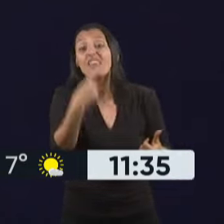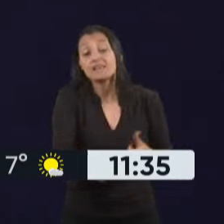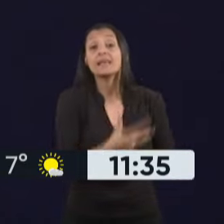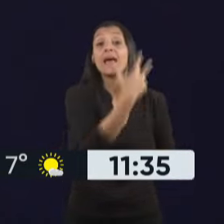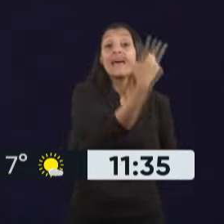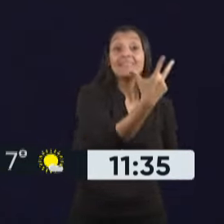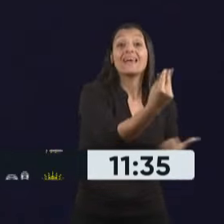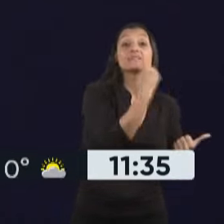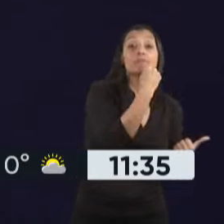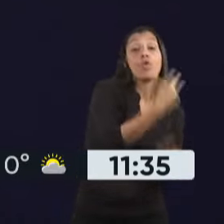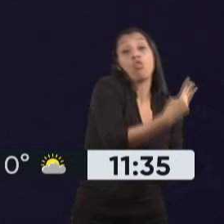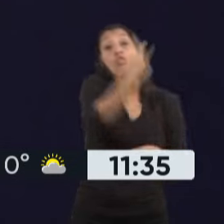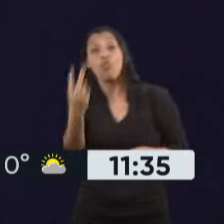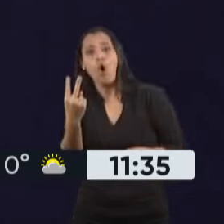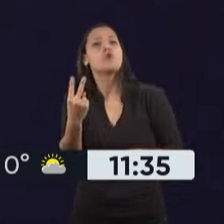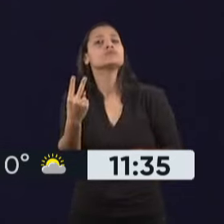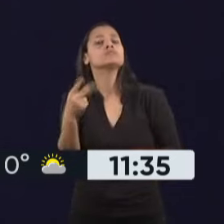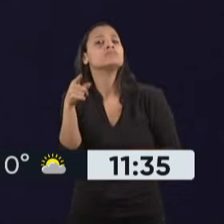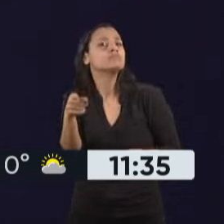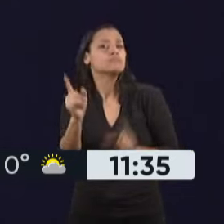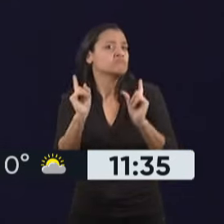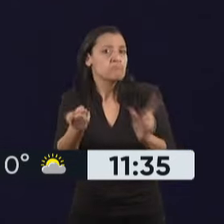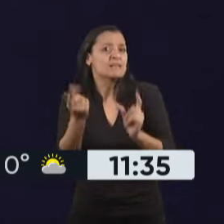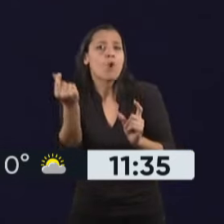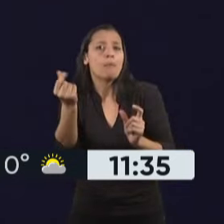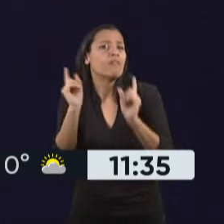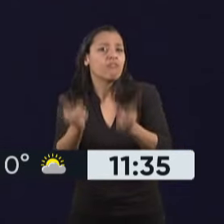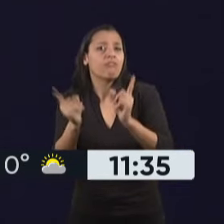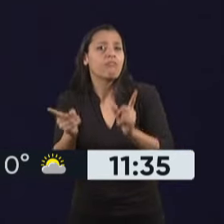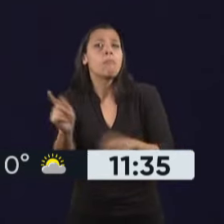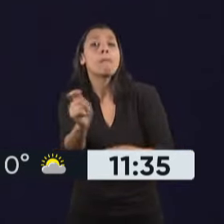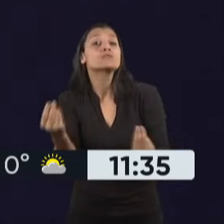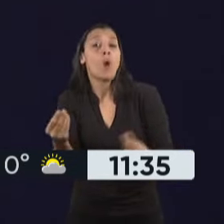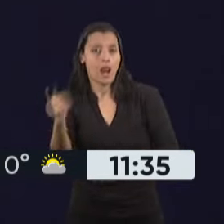3 alimentos no sufrieron variación de precios durante junio.